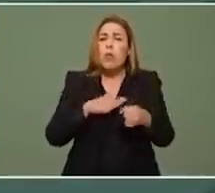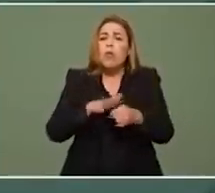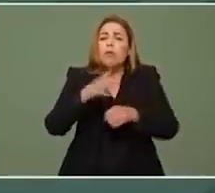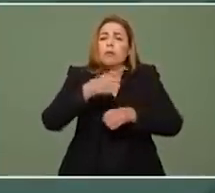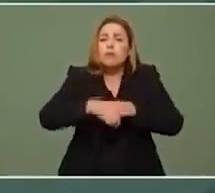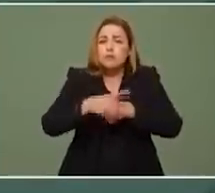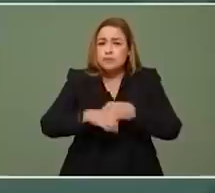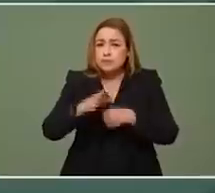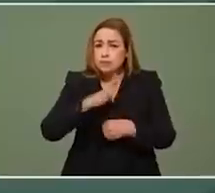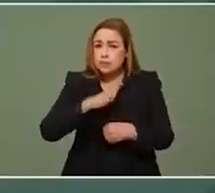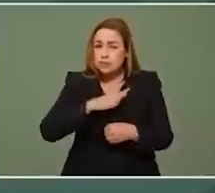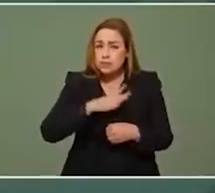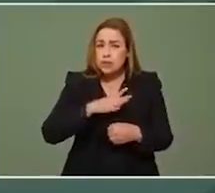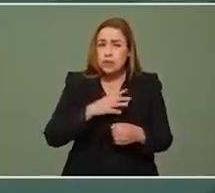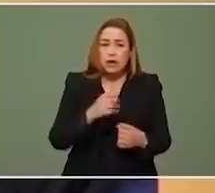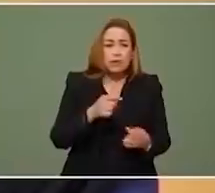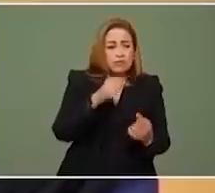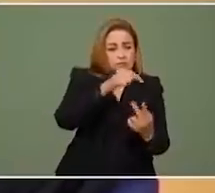particular